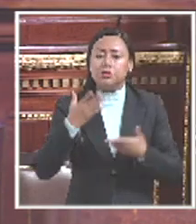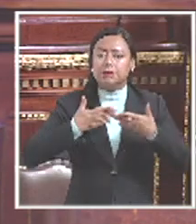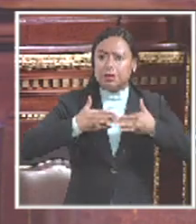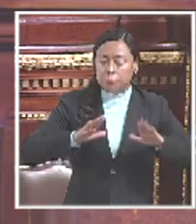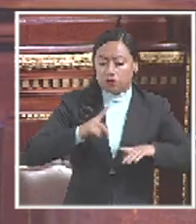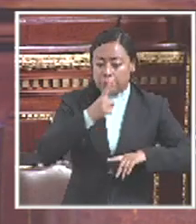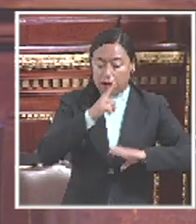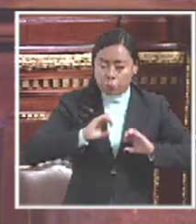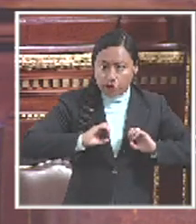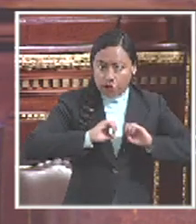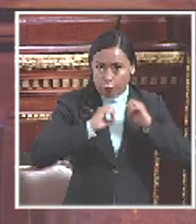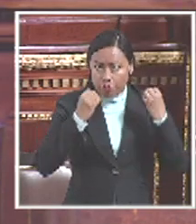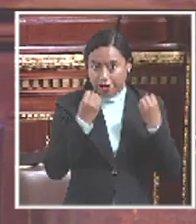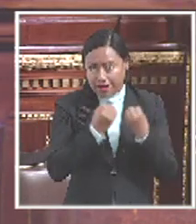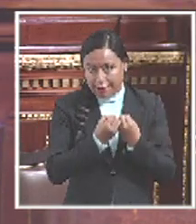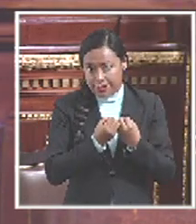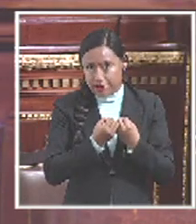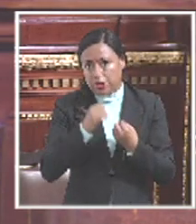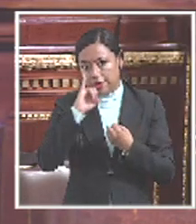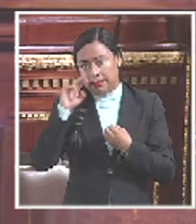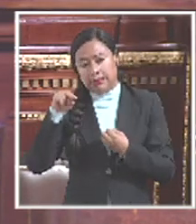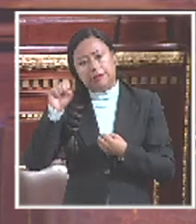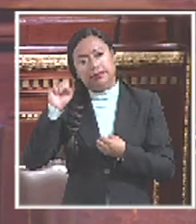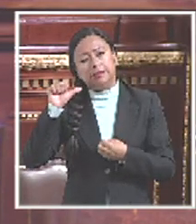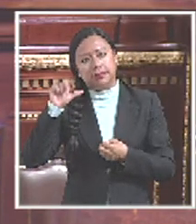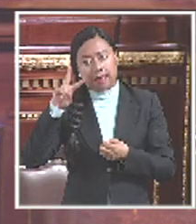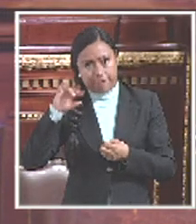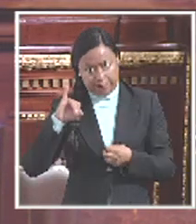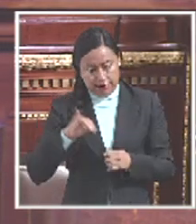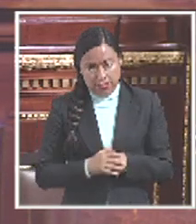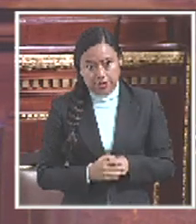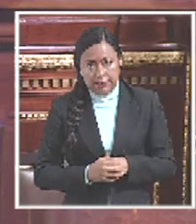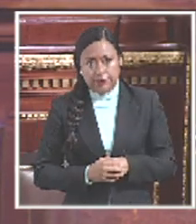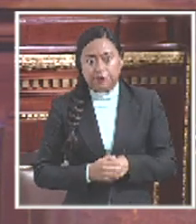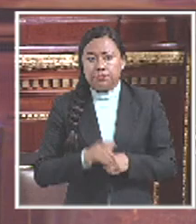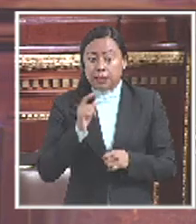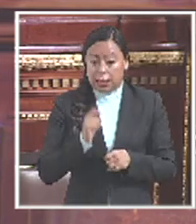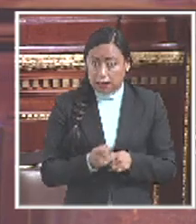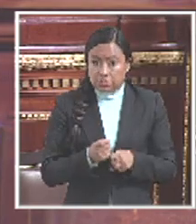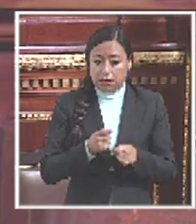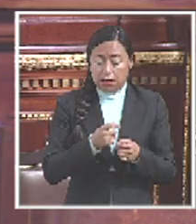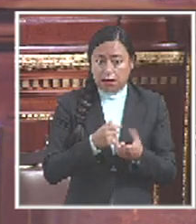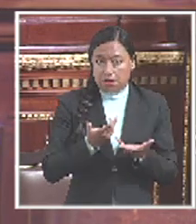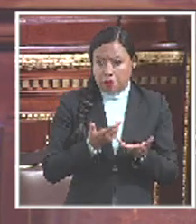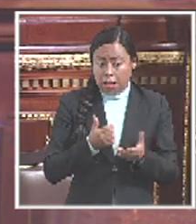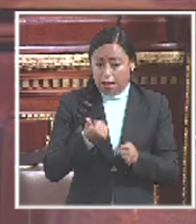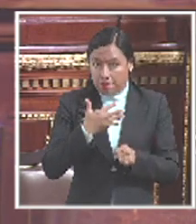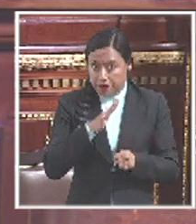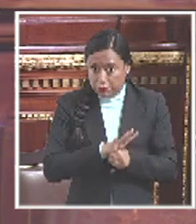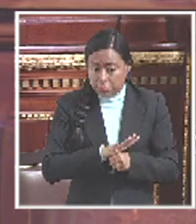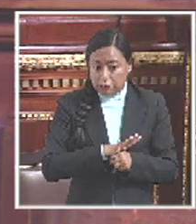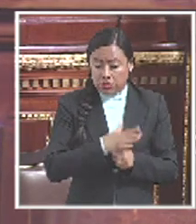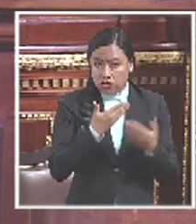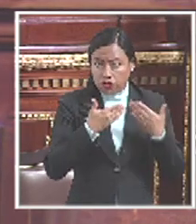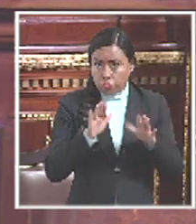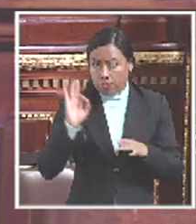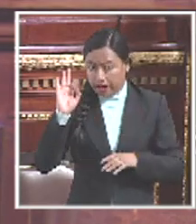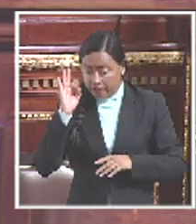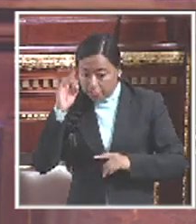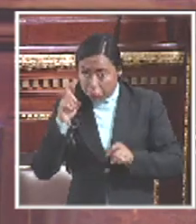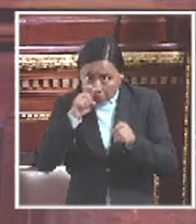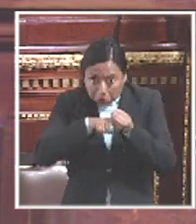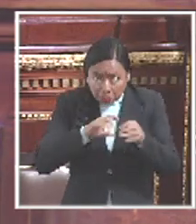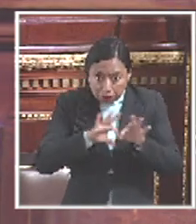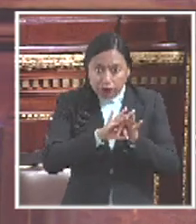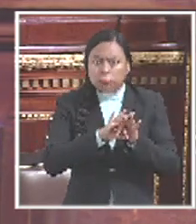organismo, el INSABI, que es descentralizado de la Administración Pública Federal,